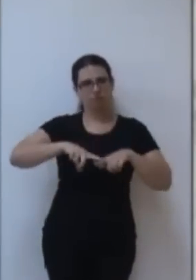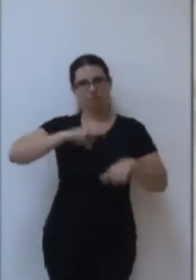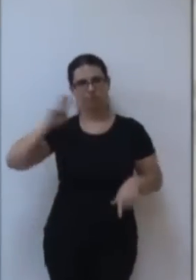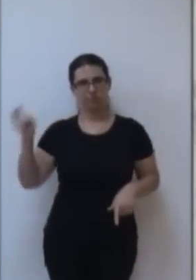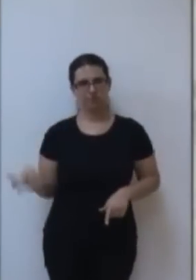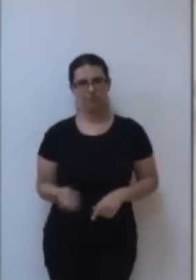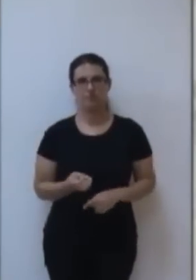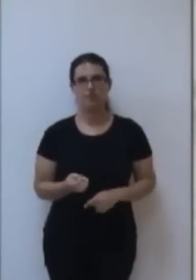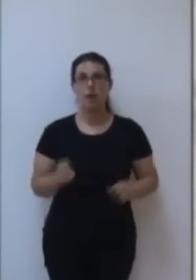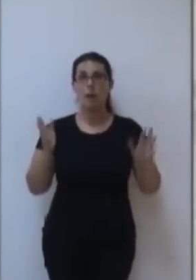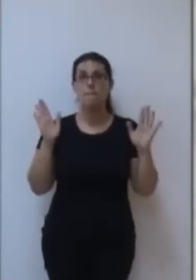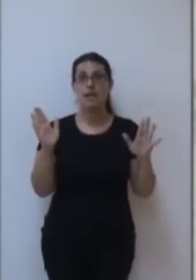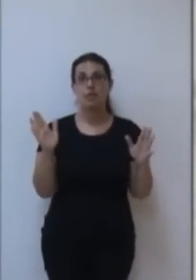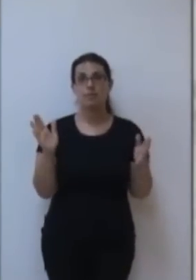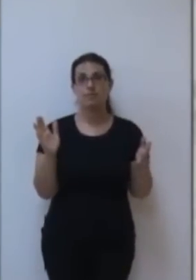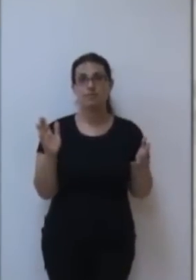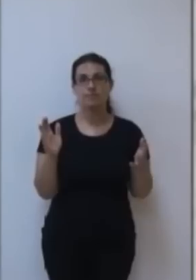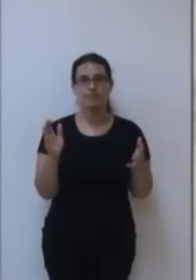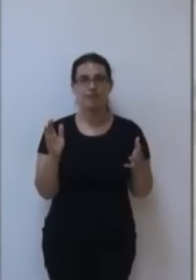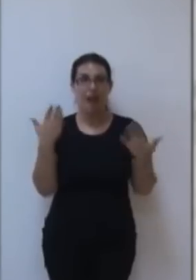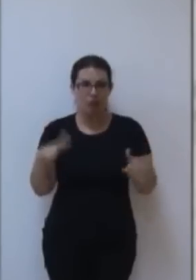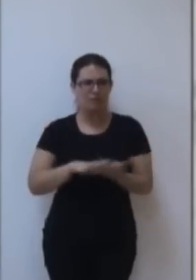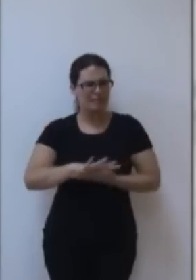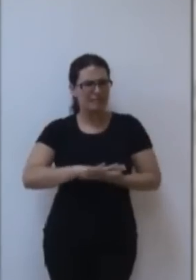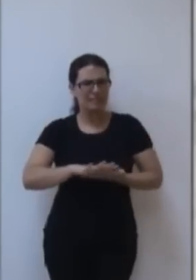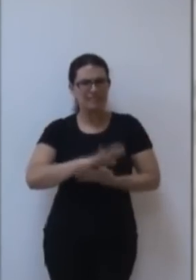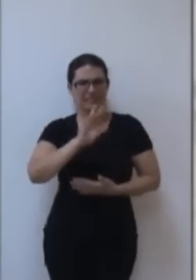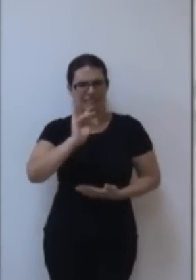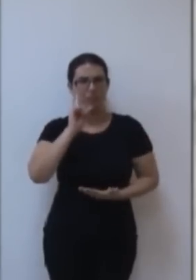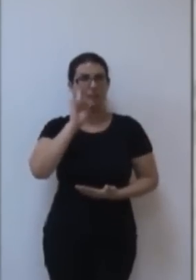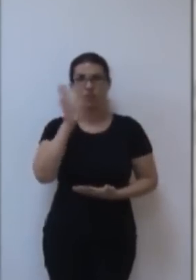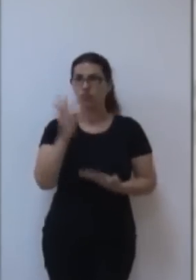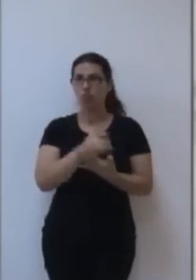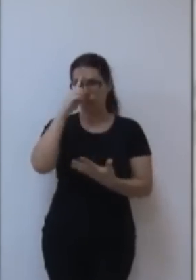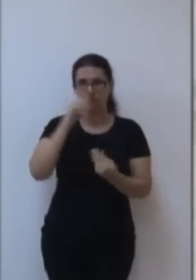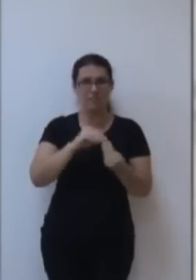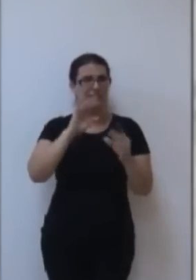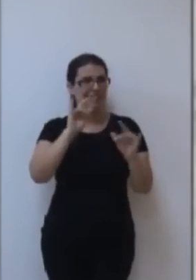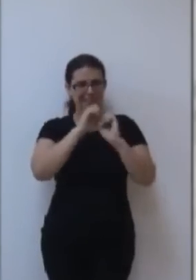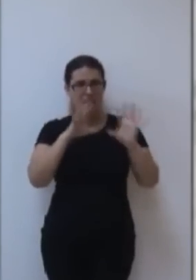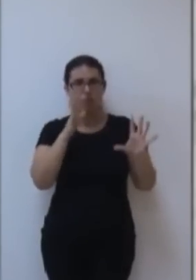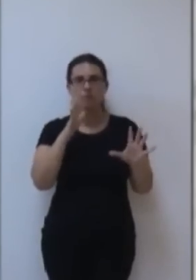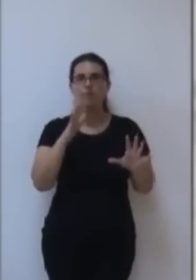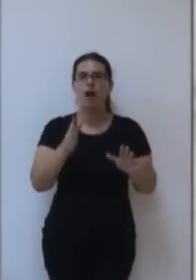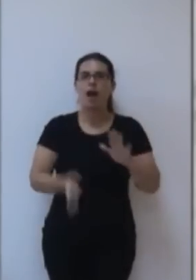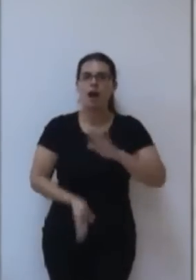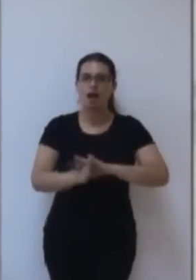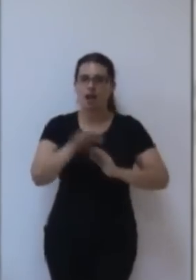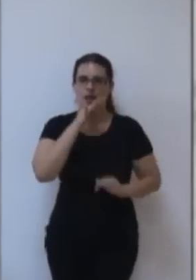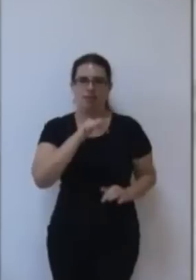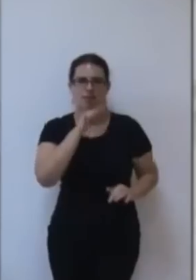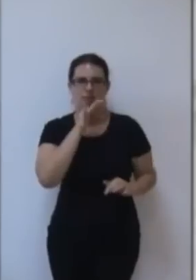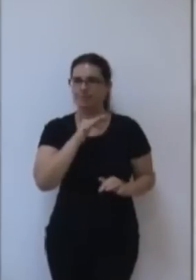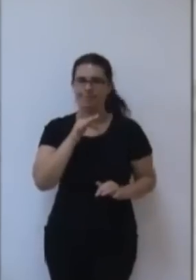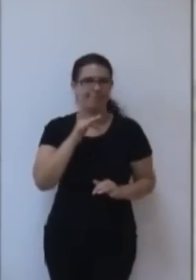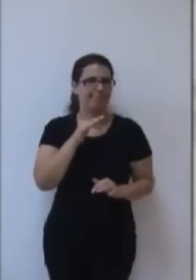Pero parece ser que sigue, ¿no?, estando esto, y eso tiene mucho que ver con el diseño en el origen y plantearse